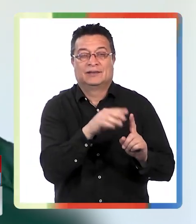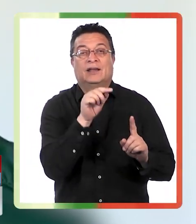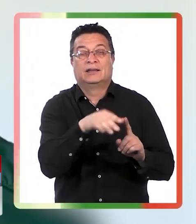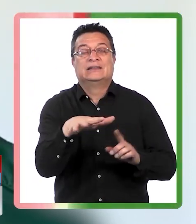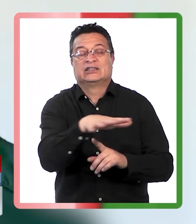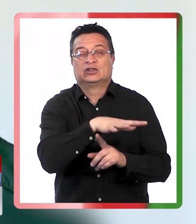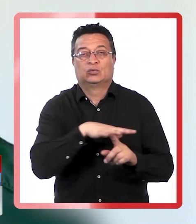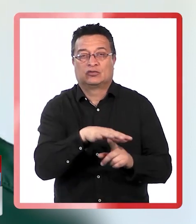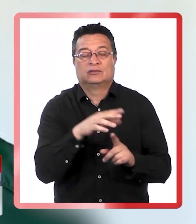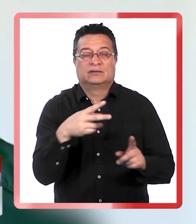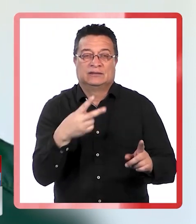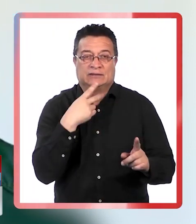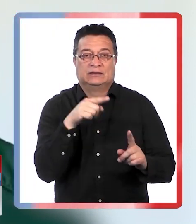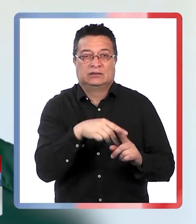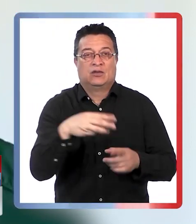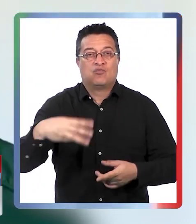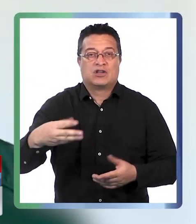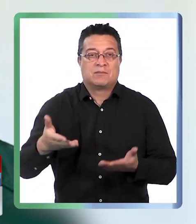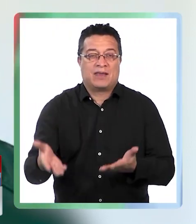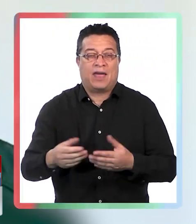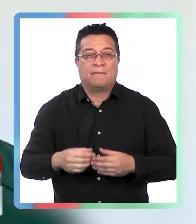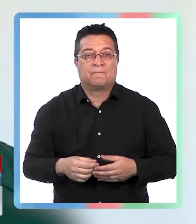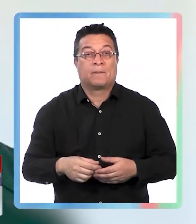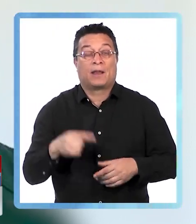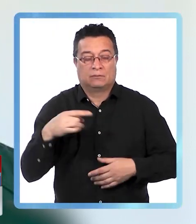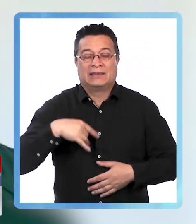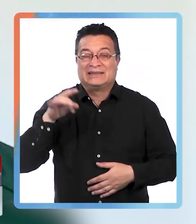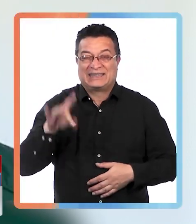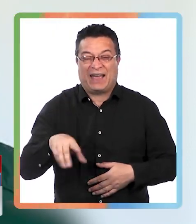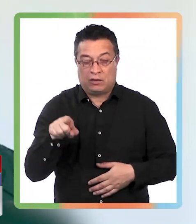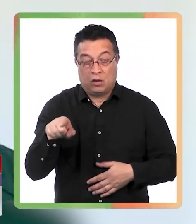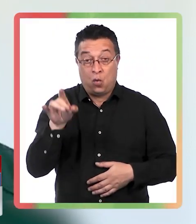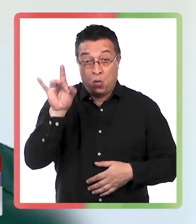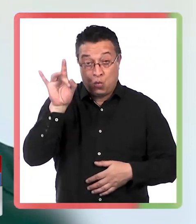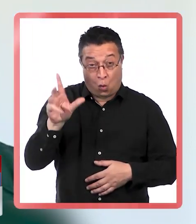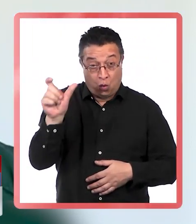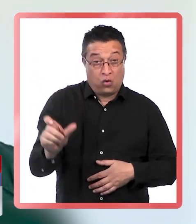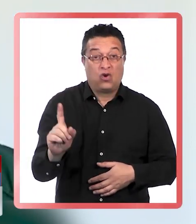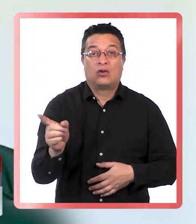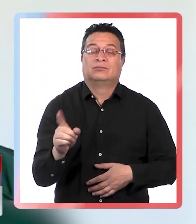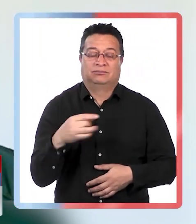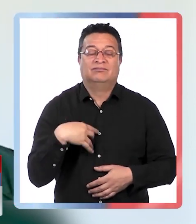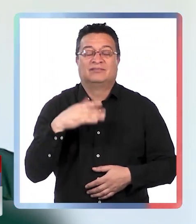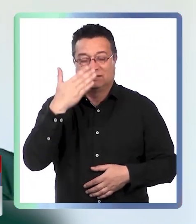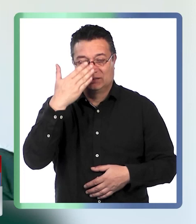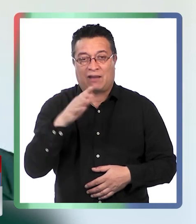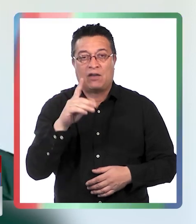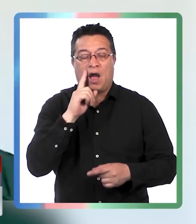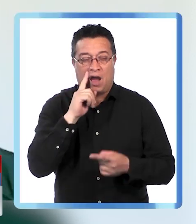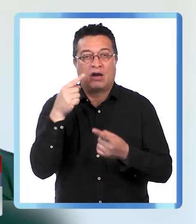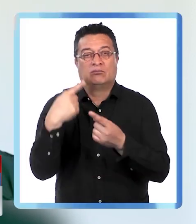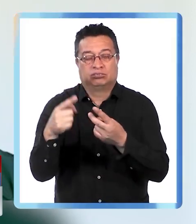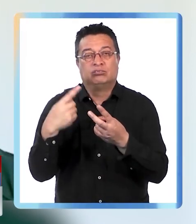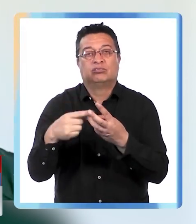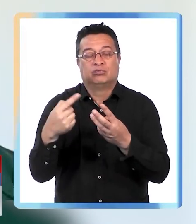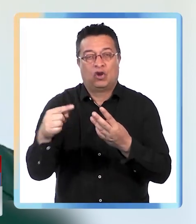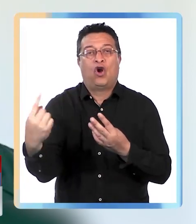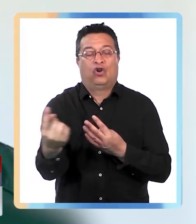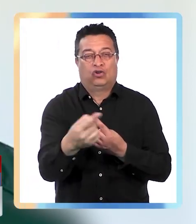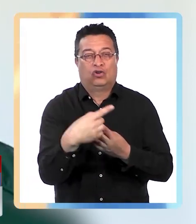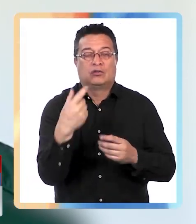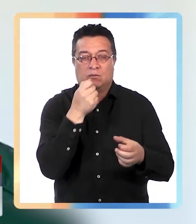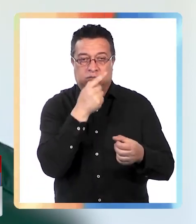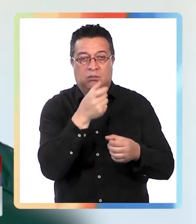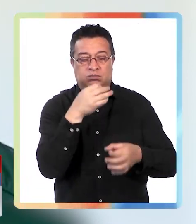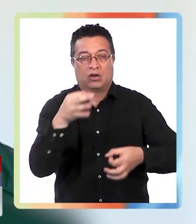que la situación que se está viviendo en el municipio. Sabemos que no es la única situación. Como dije, hay demandas y condenas ya por